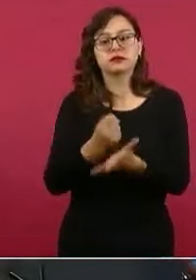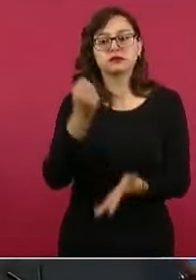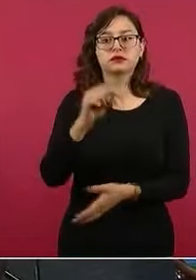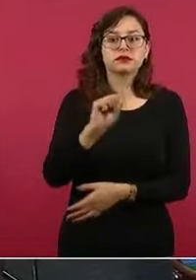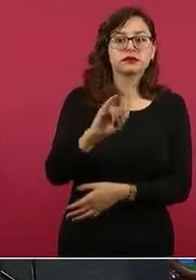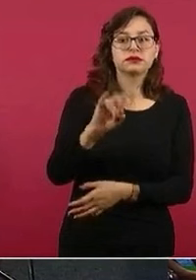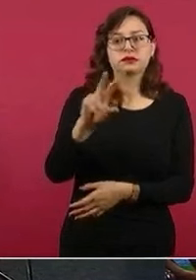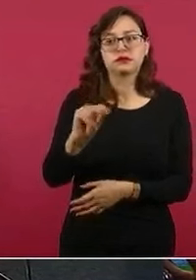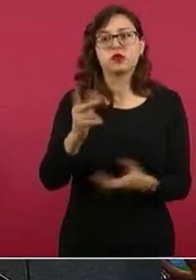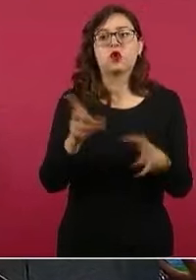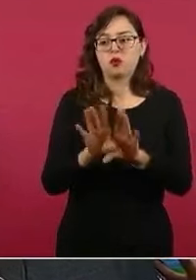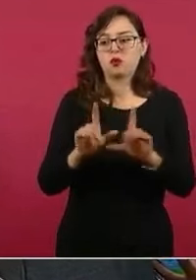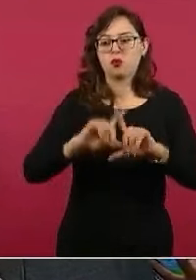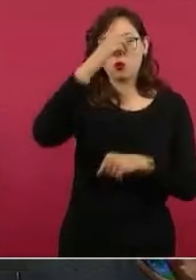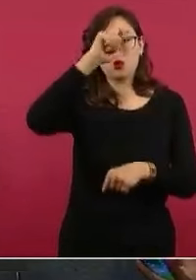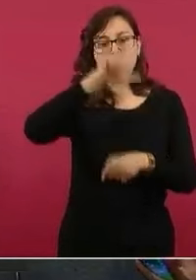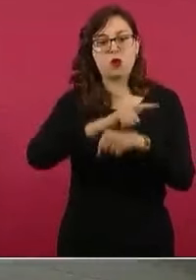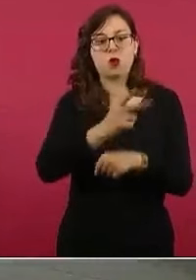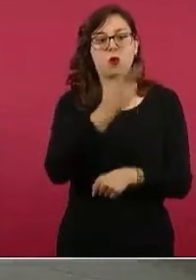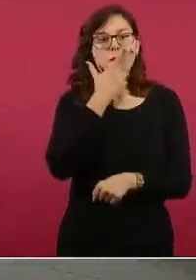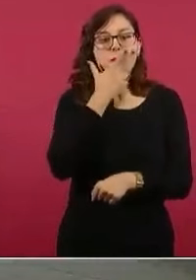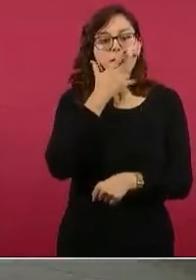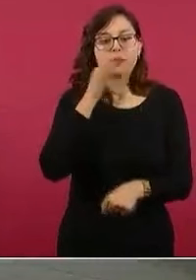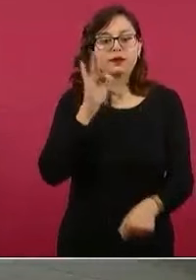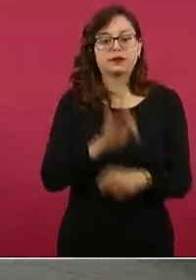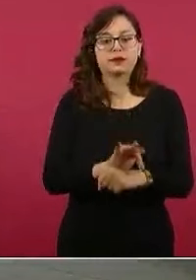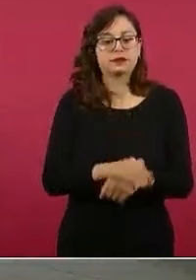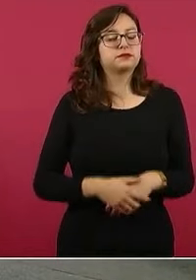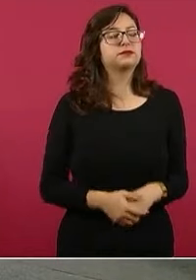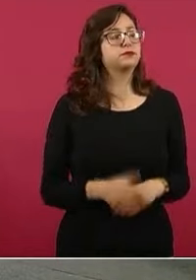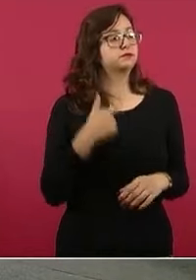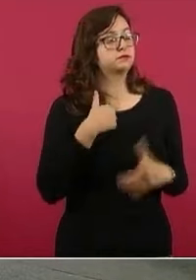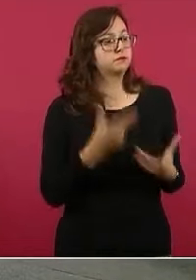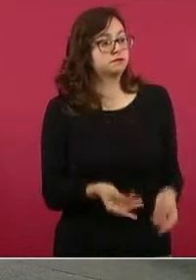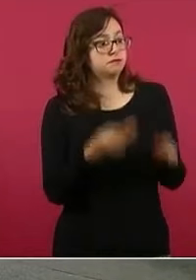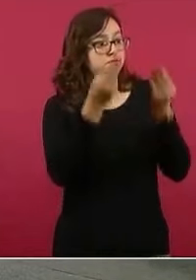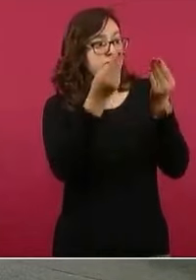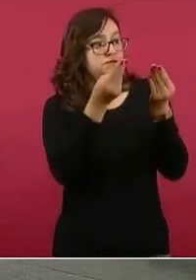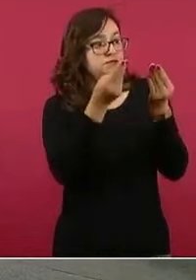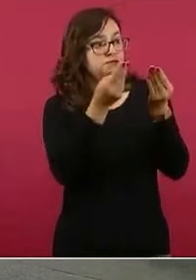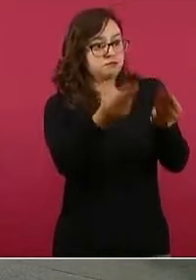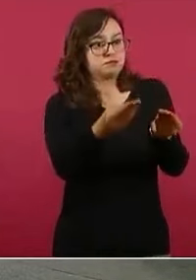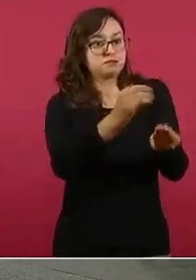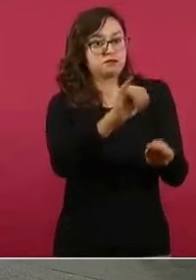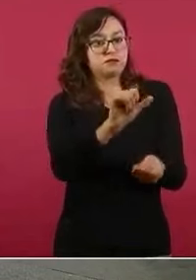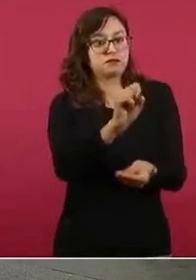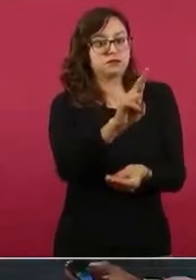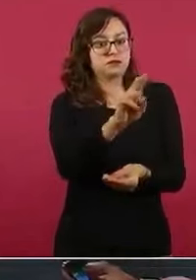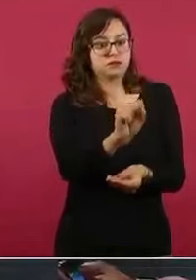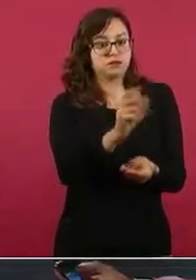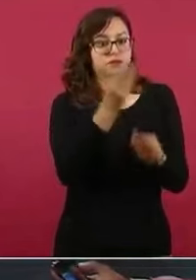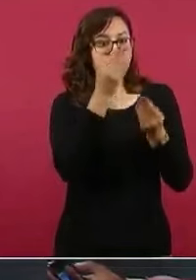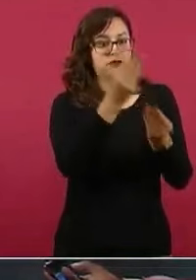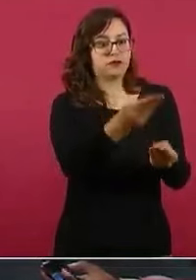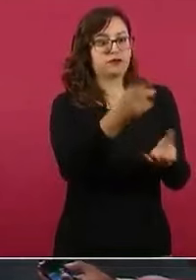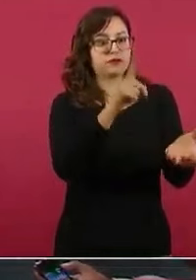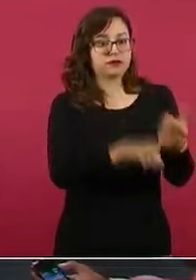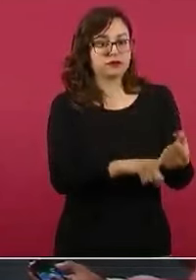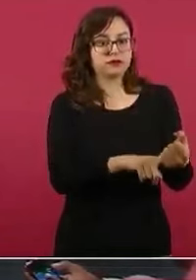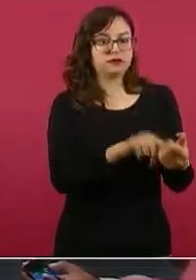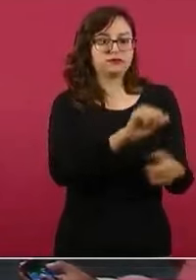proteger el patrimonio cultural del país. Le entrego la documentación a Jesús. De todas maneras. Porque el origen es en el interior del